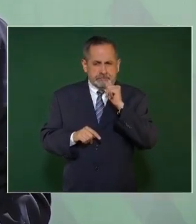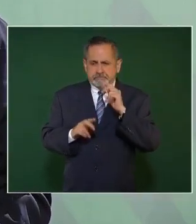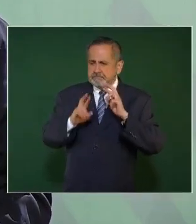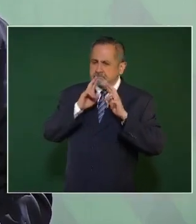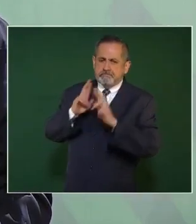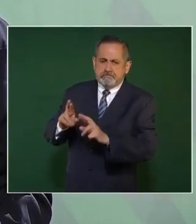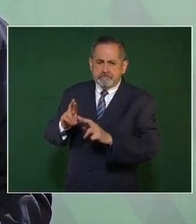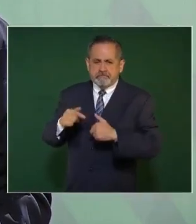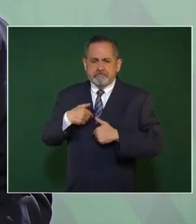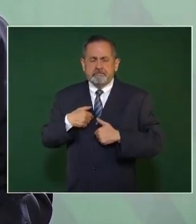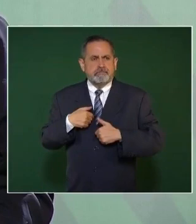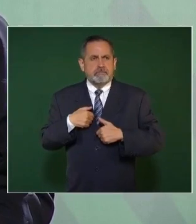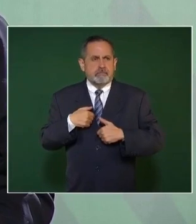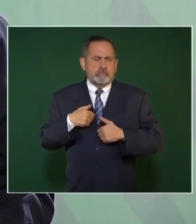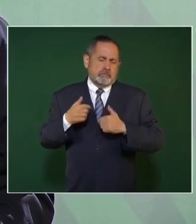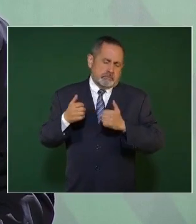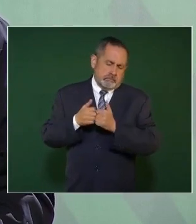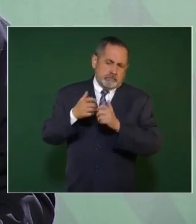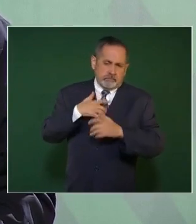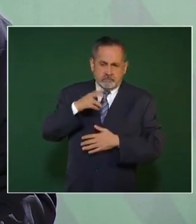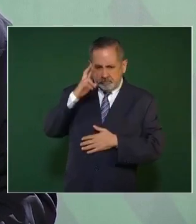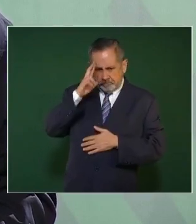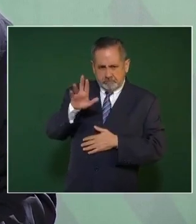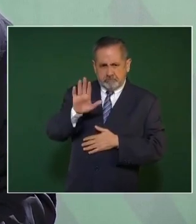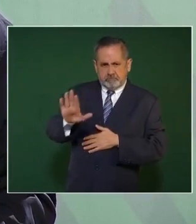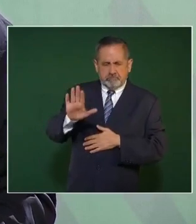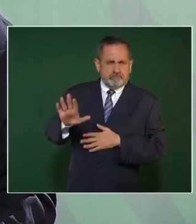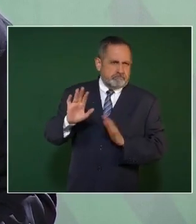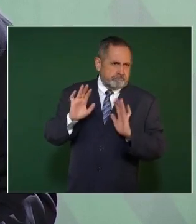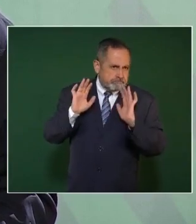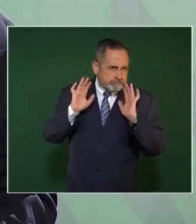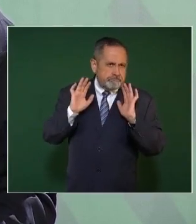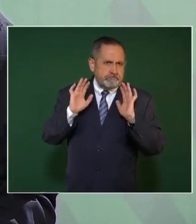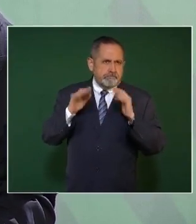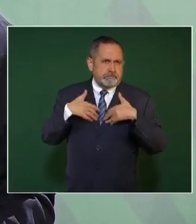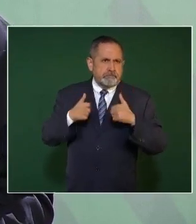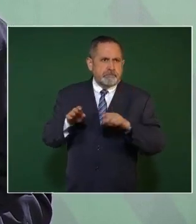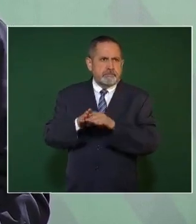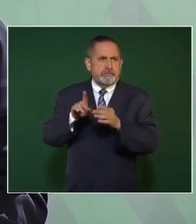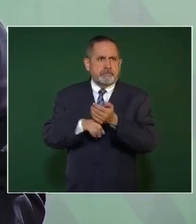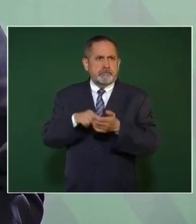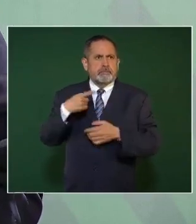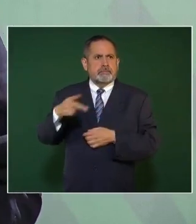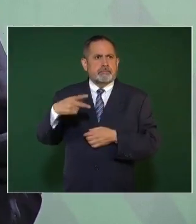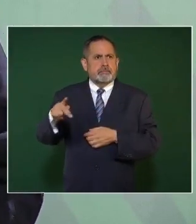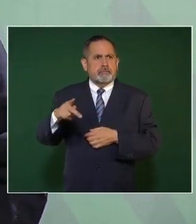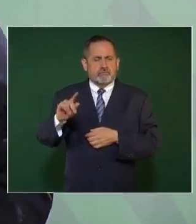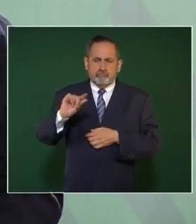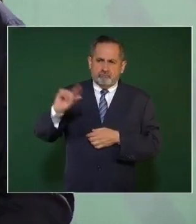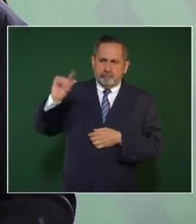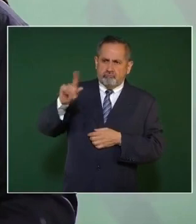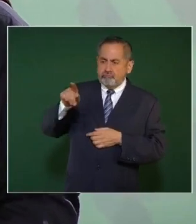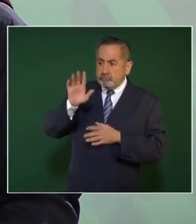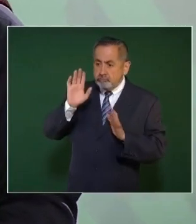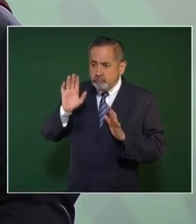replicar por razones obvias, se trata de una